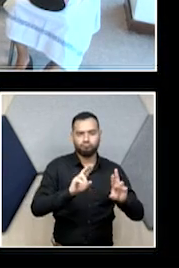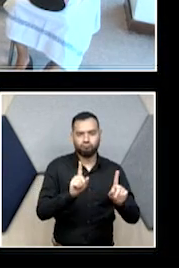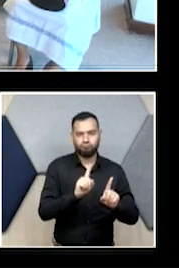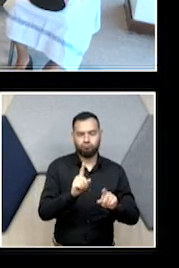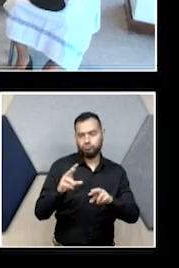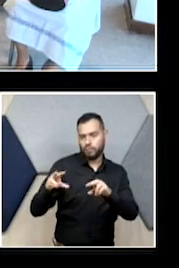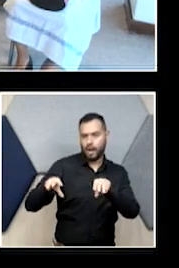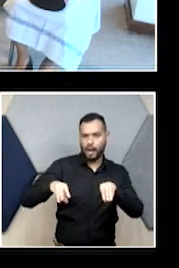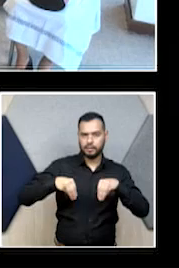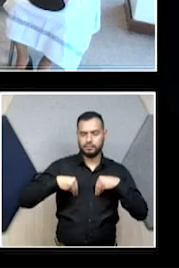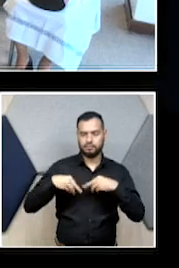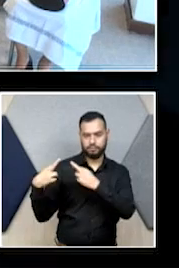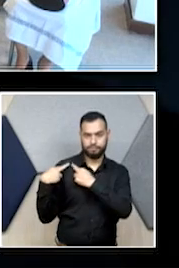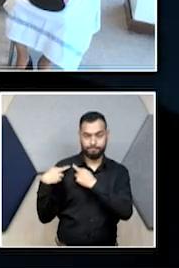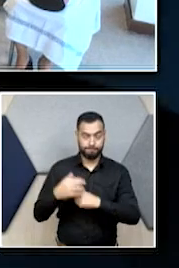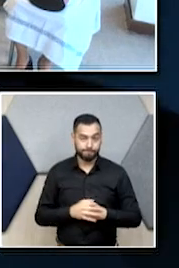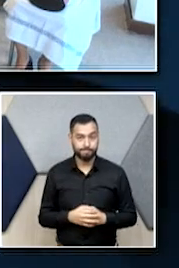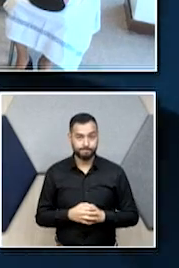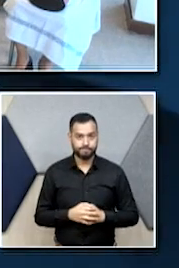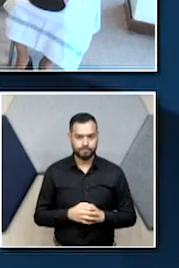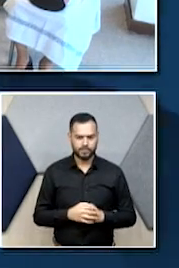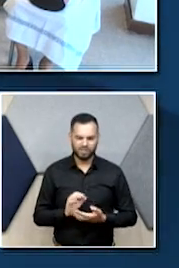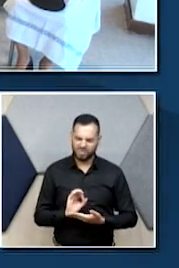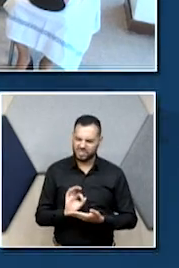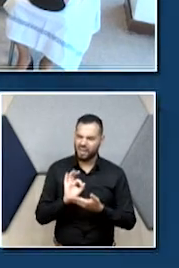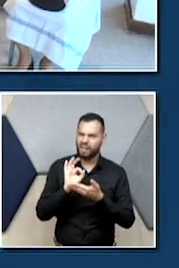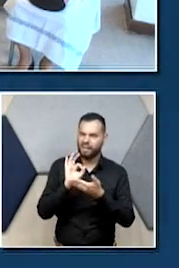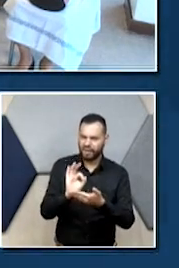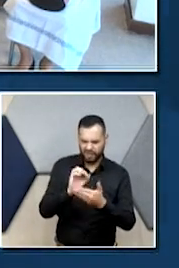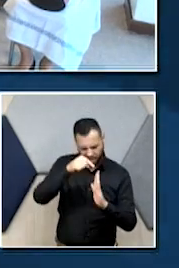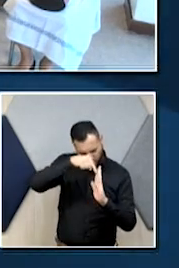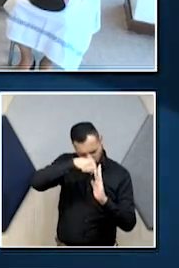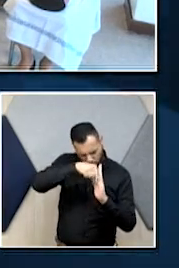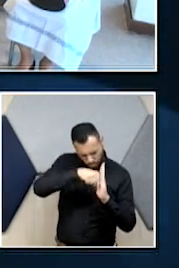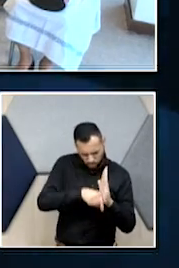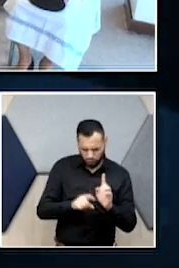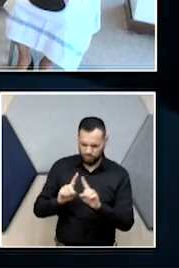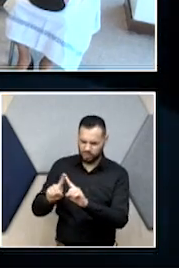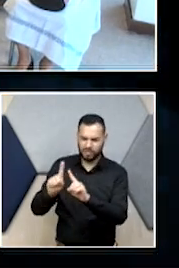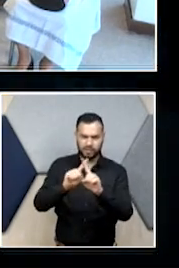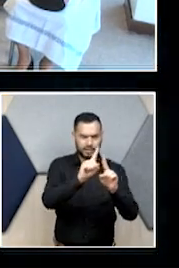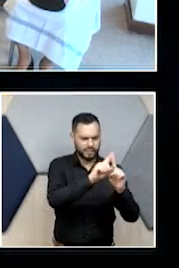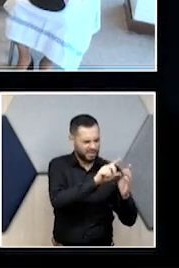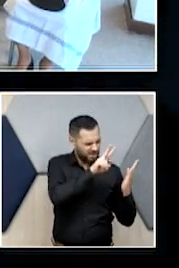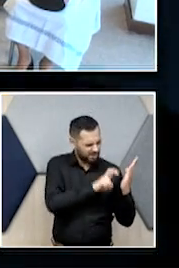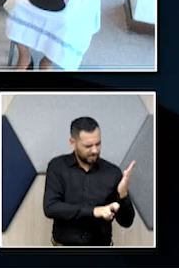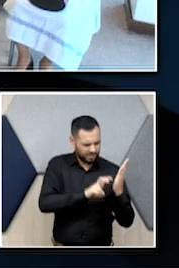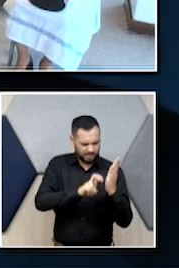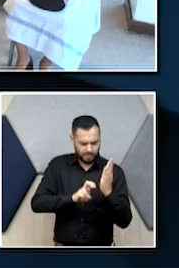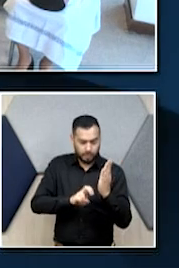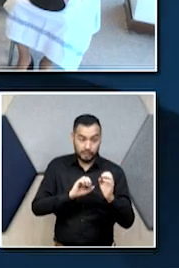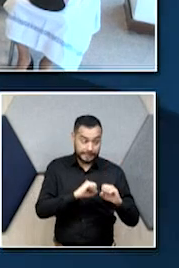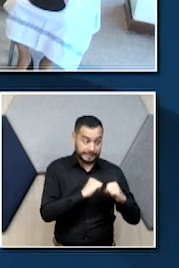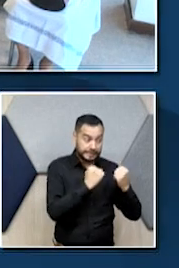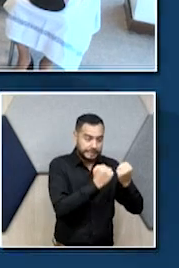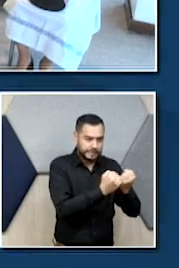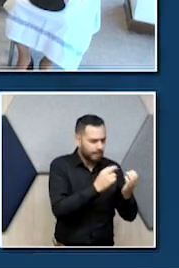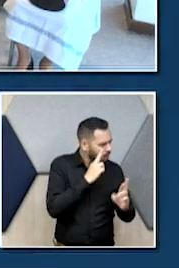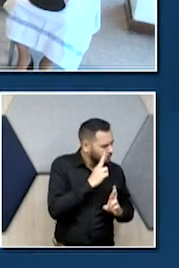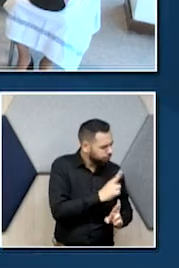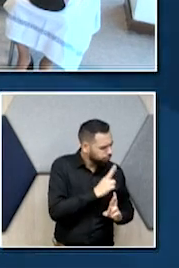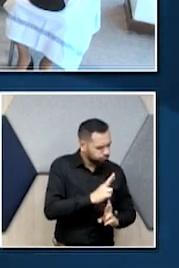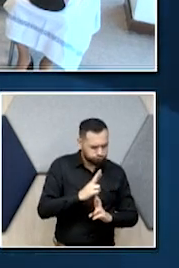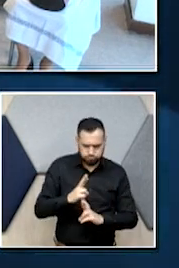La calidad y la profundidad de las investigaciones que ha adelantado nuestra sala de reconocimiento